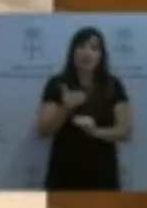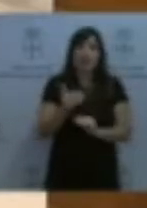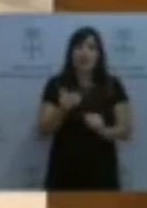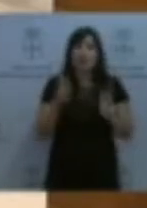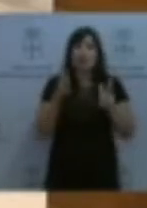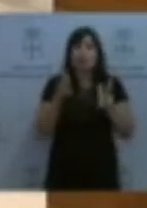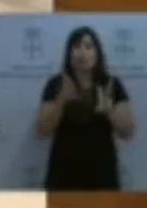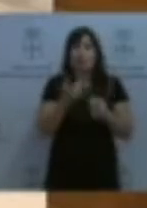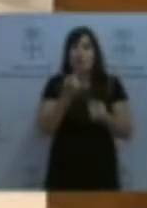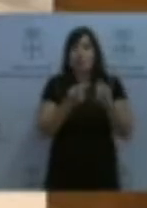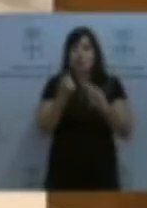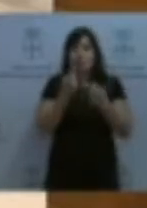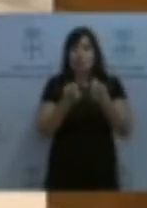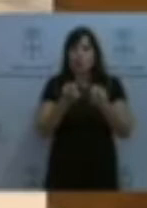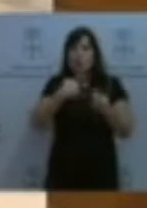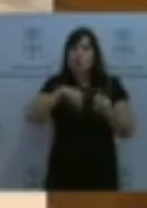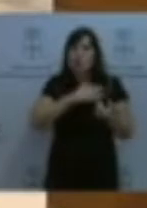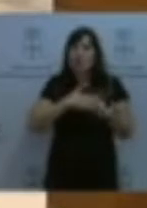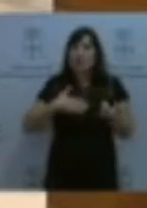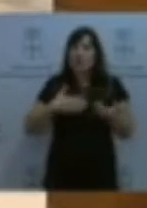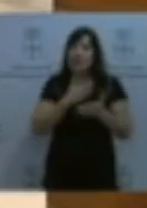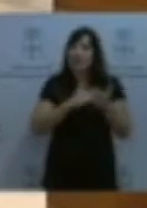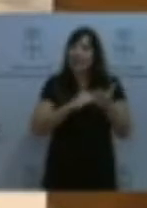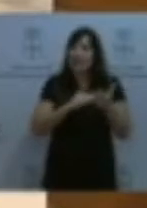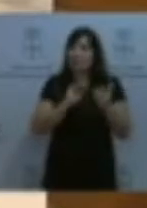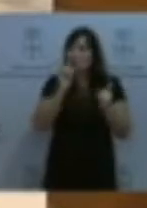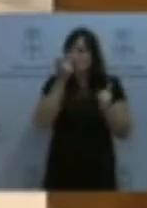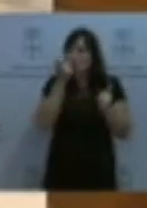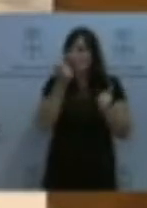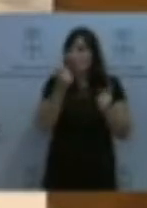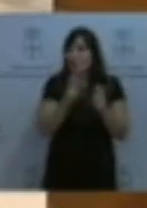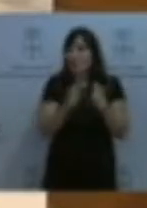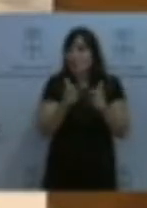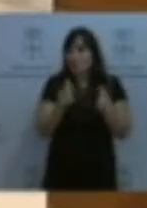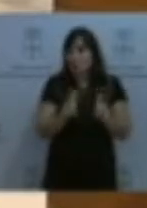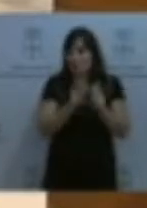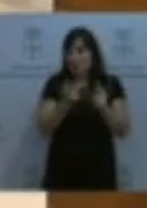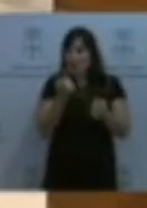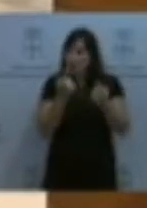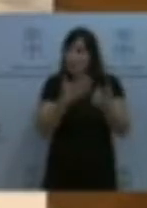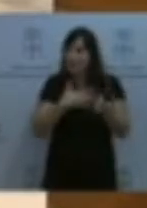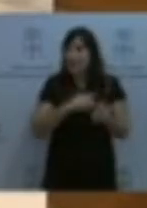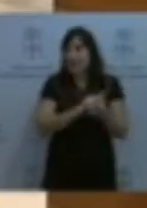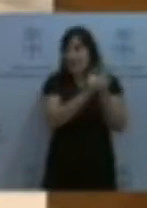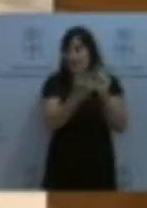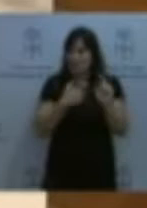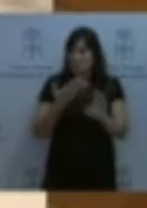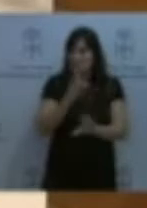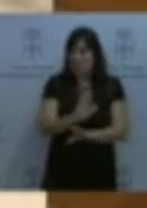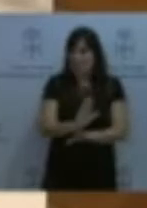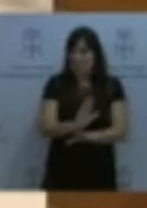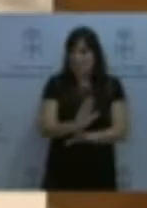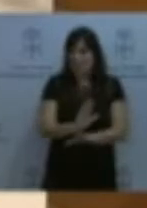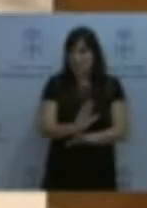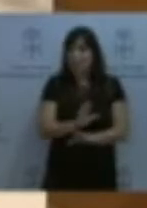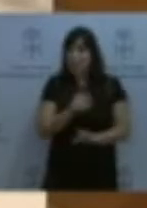algunos parámetros, de algunos conceptos del bono social. Evidentemente, aquí se incorporan distintos aspectos,